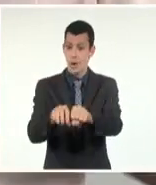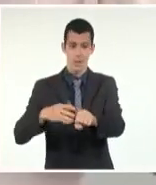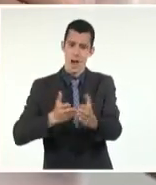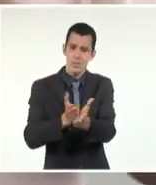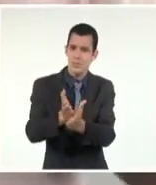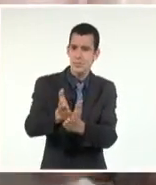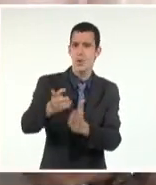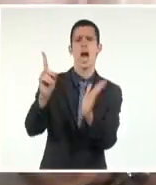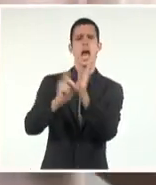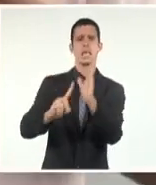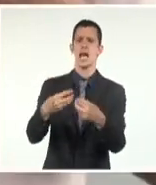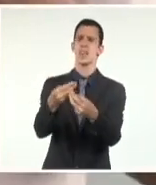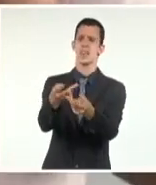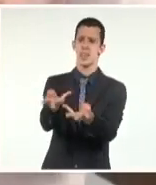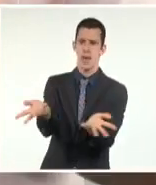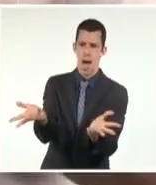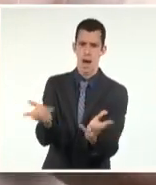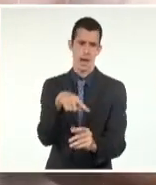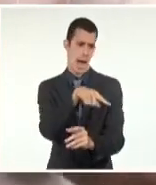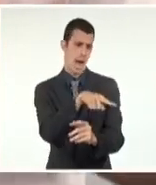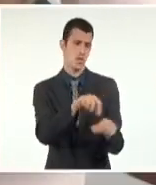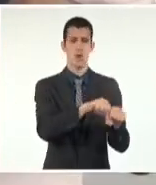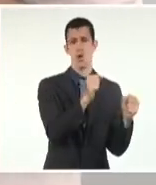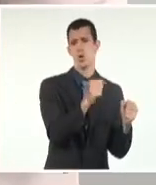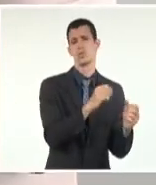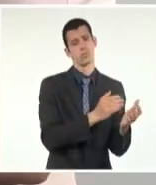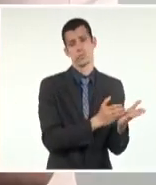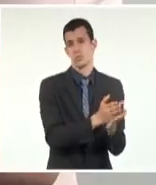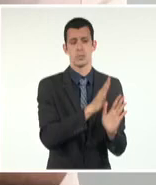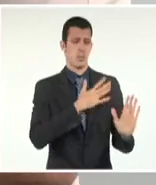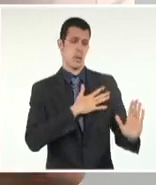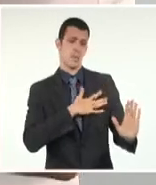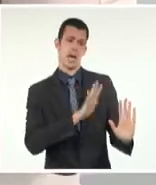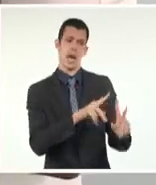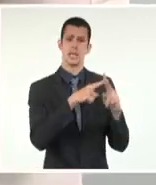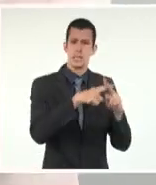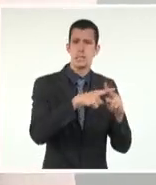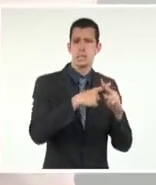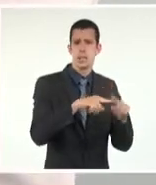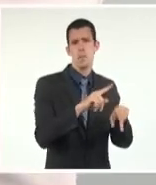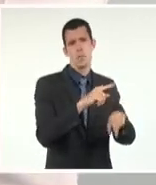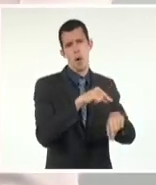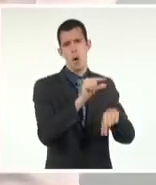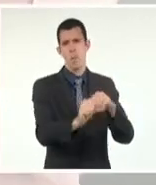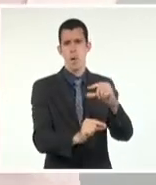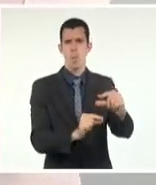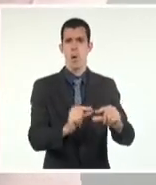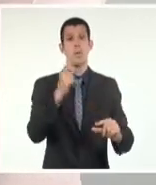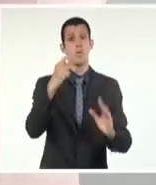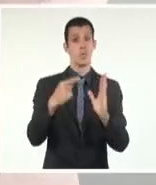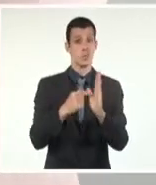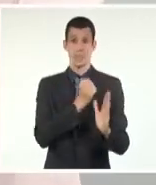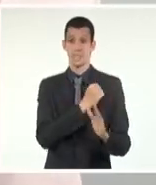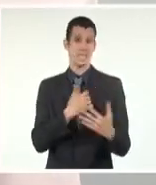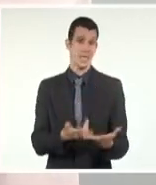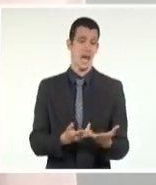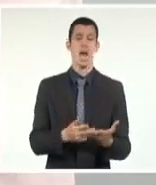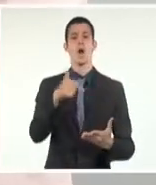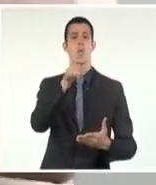disponible pues podamos tenerla generando lo antes posible de manera tal que en los meses de verano o sea que básicamente